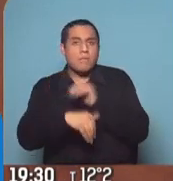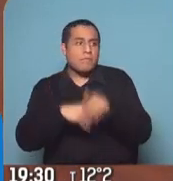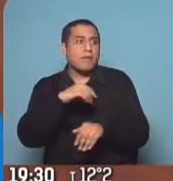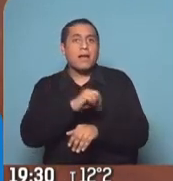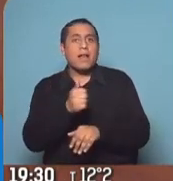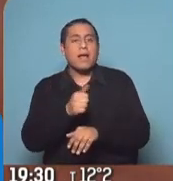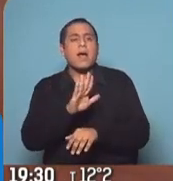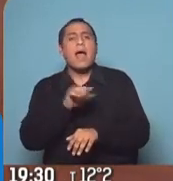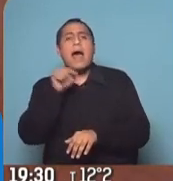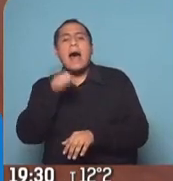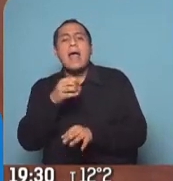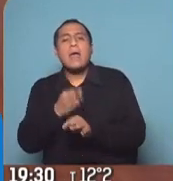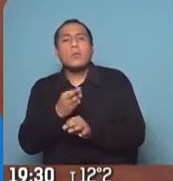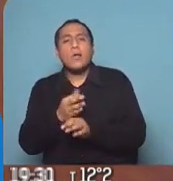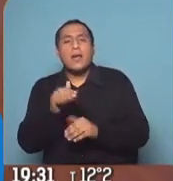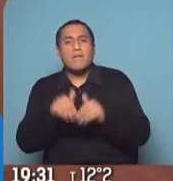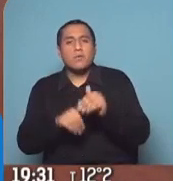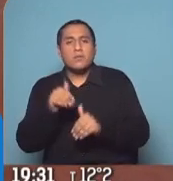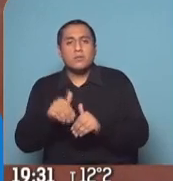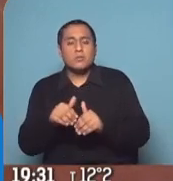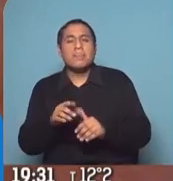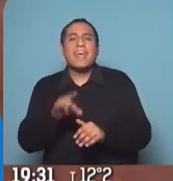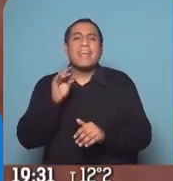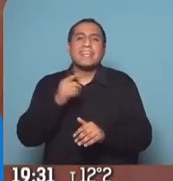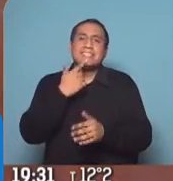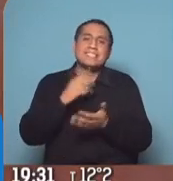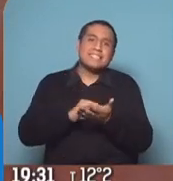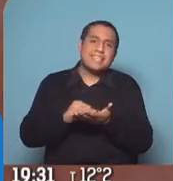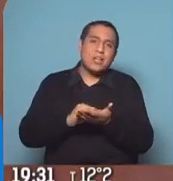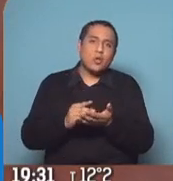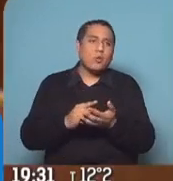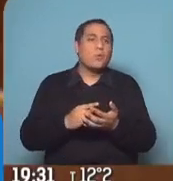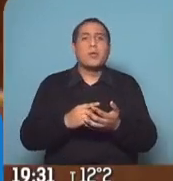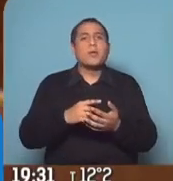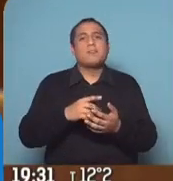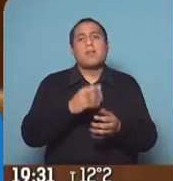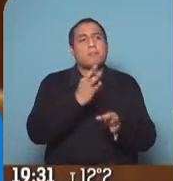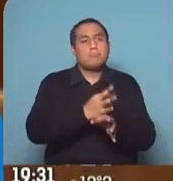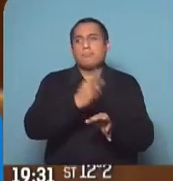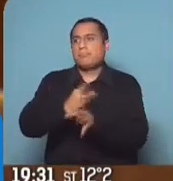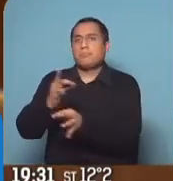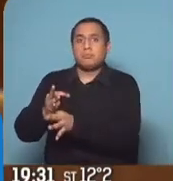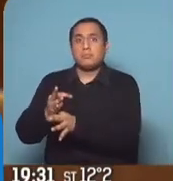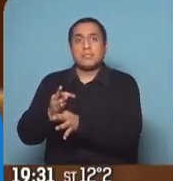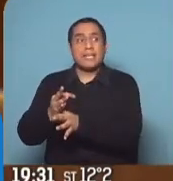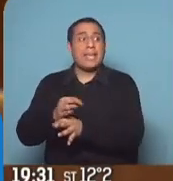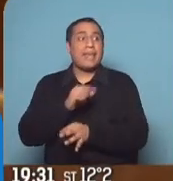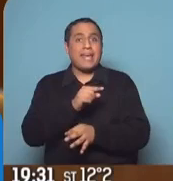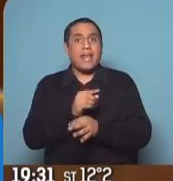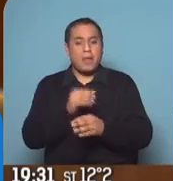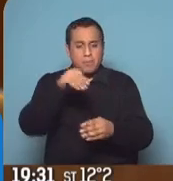colegio electoral, que entonces todavía se elegía senador por colegio electoral, pese al triunfo de los votos en la